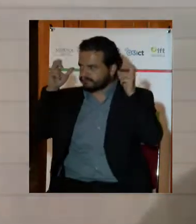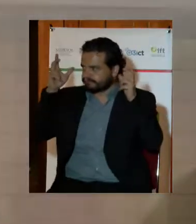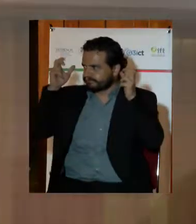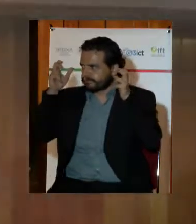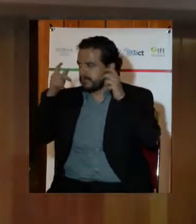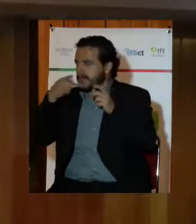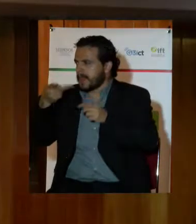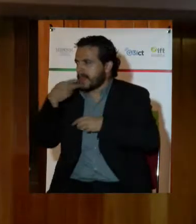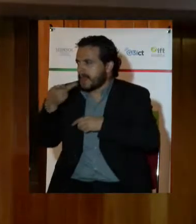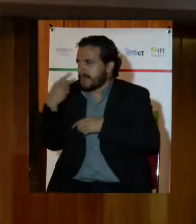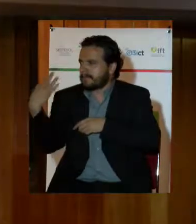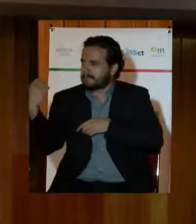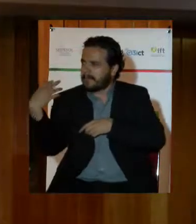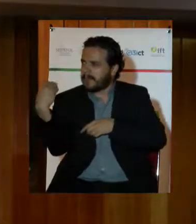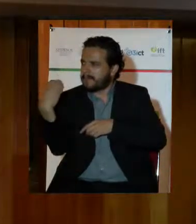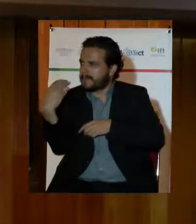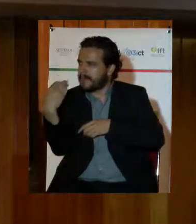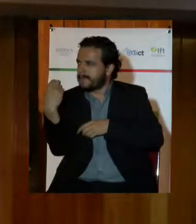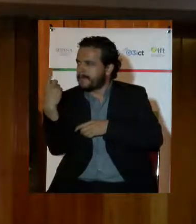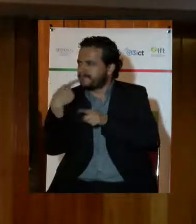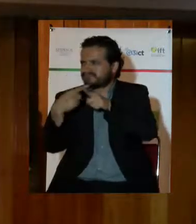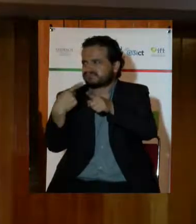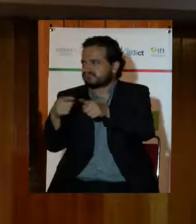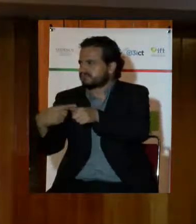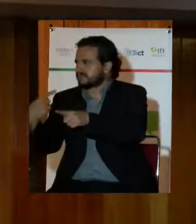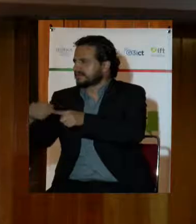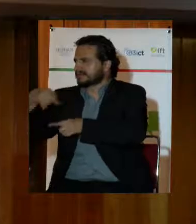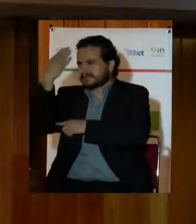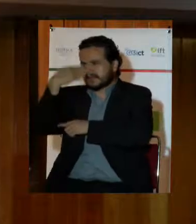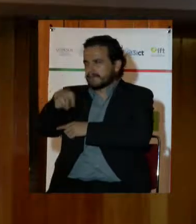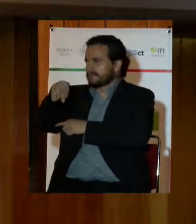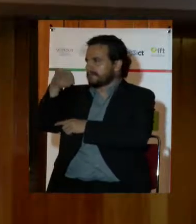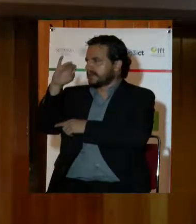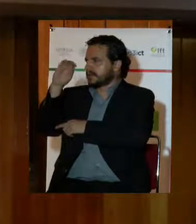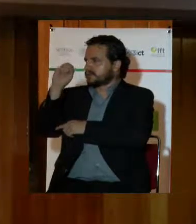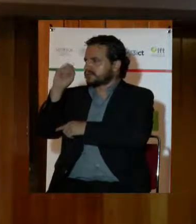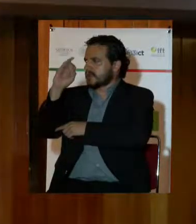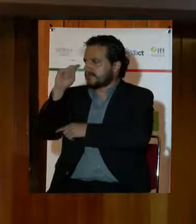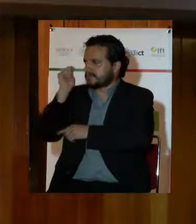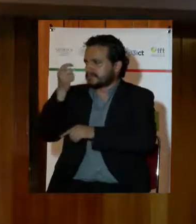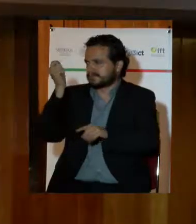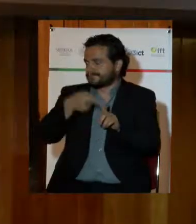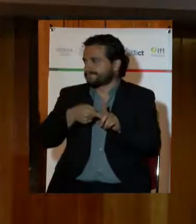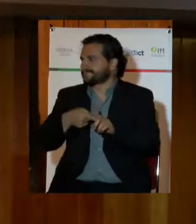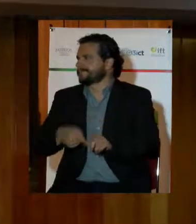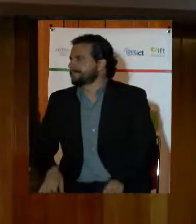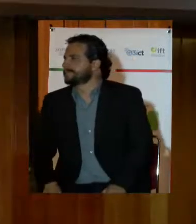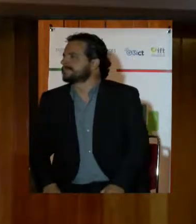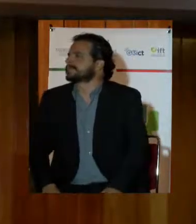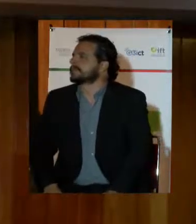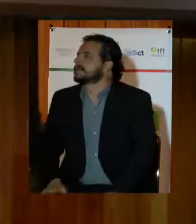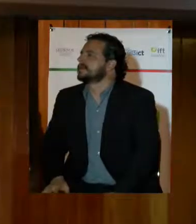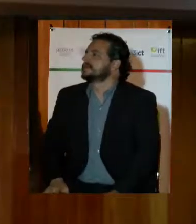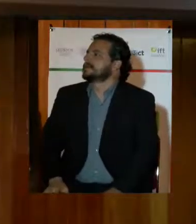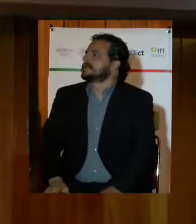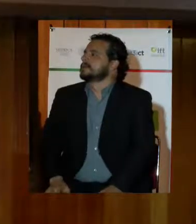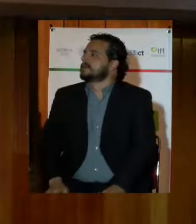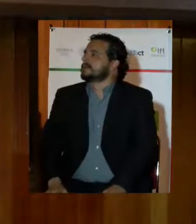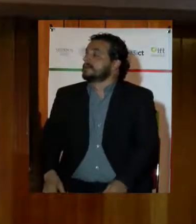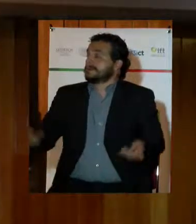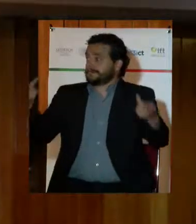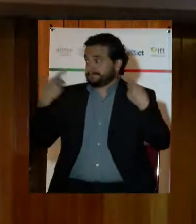reconocimiento de voz para poder manejar la computadora sin tener que tocarla. Y para las personas con discapacidad